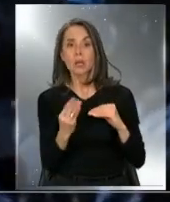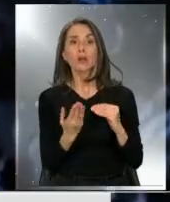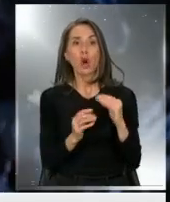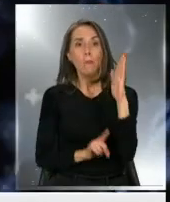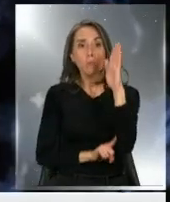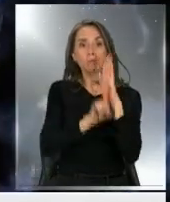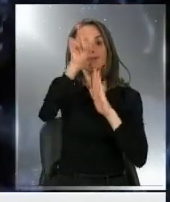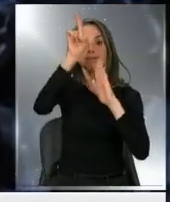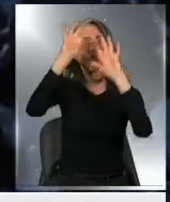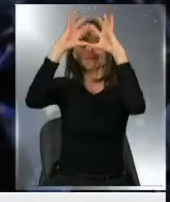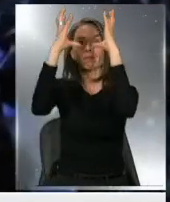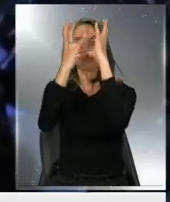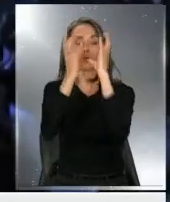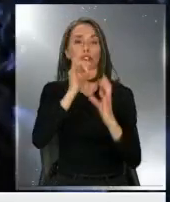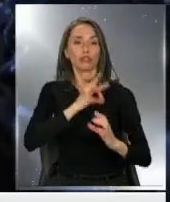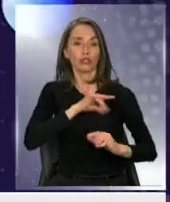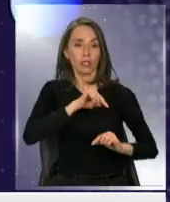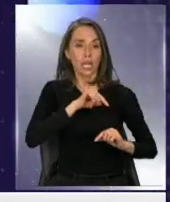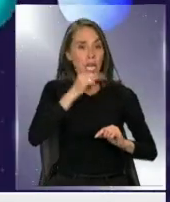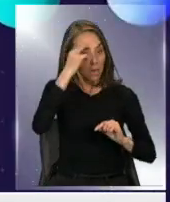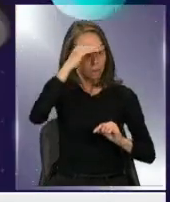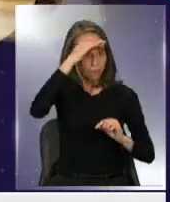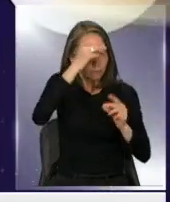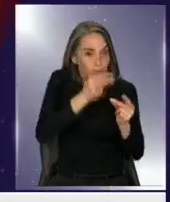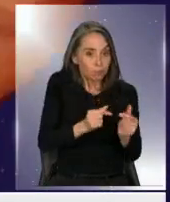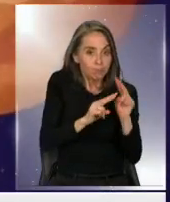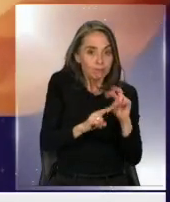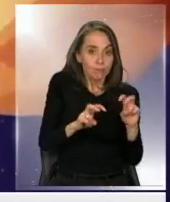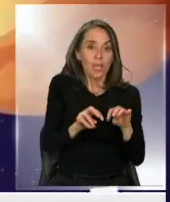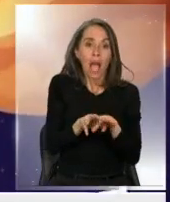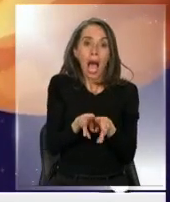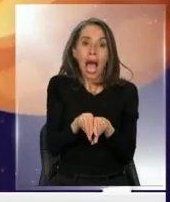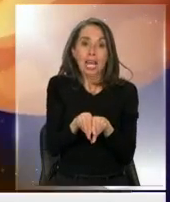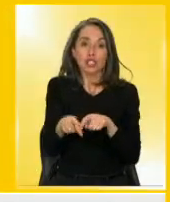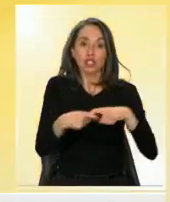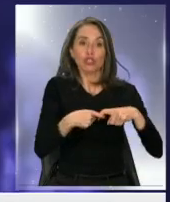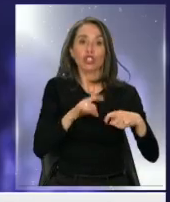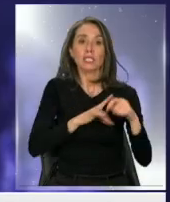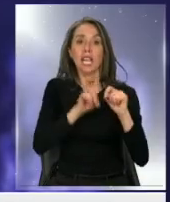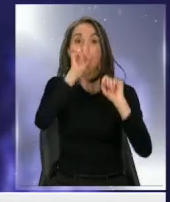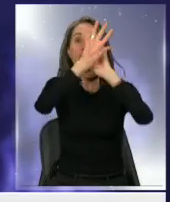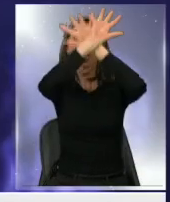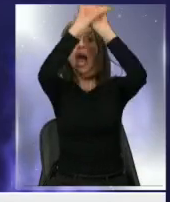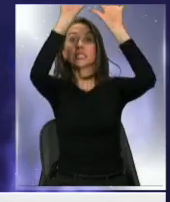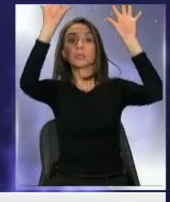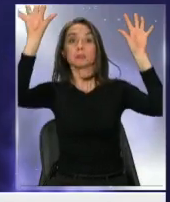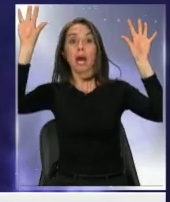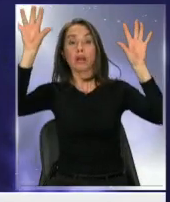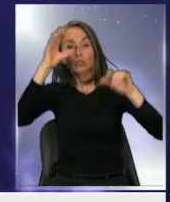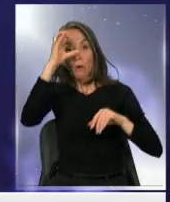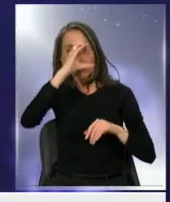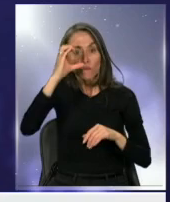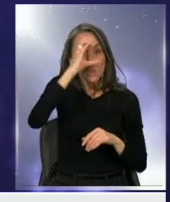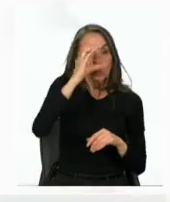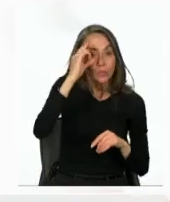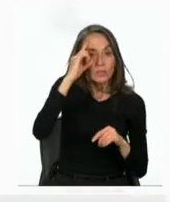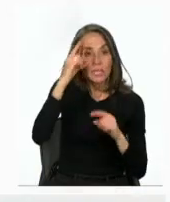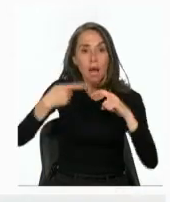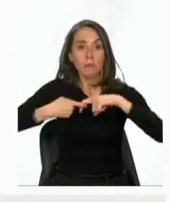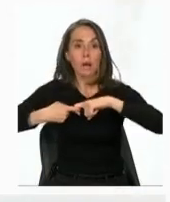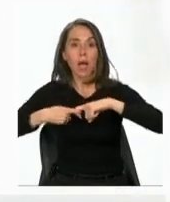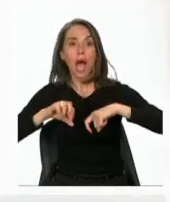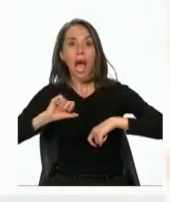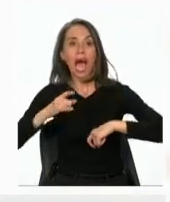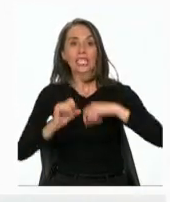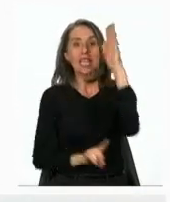materia en nuestro país. Además, como Asociación Chilena del Espacio, estamos buscando a través de distintas agencias espaciales